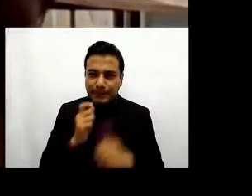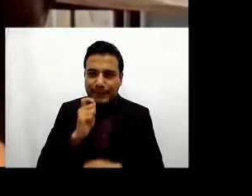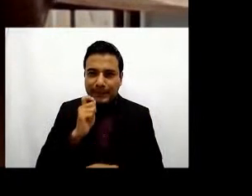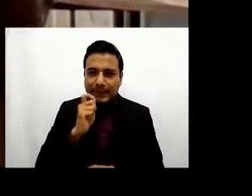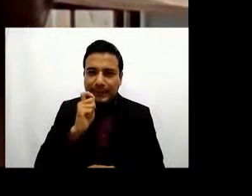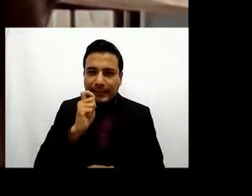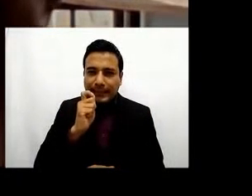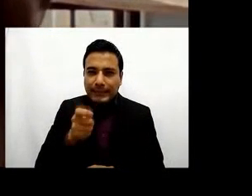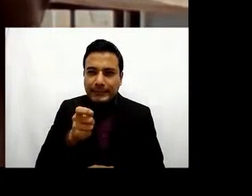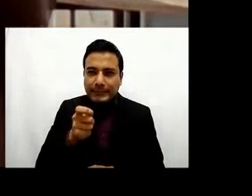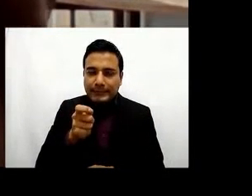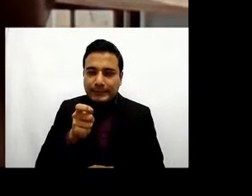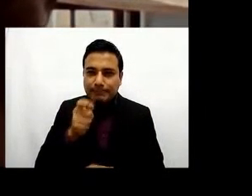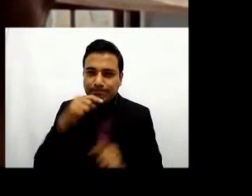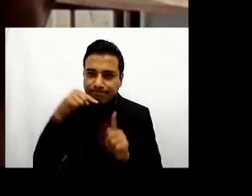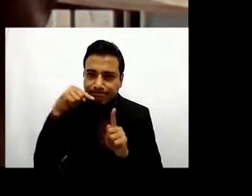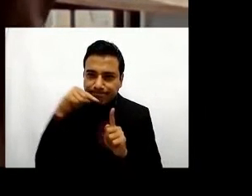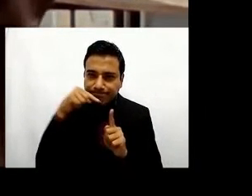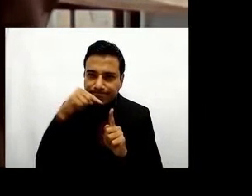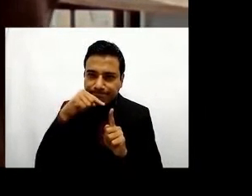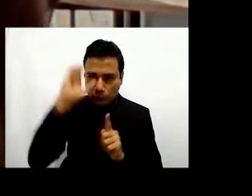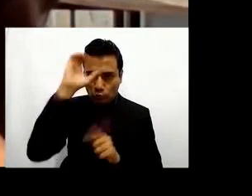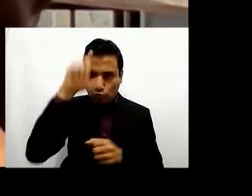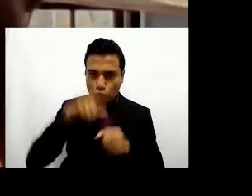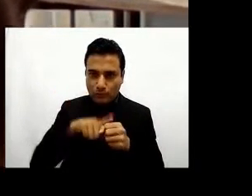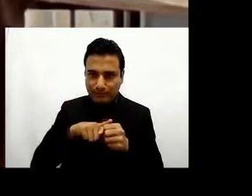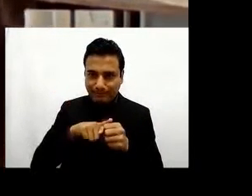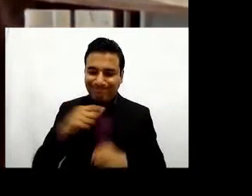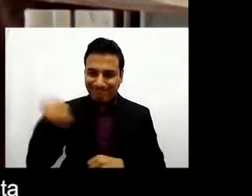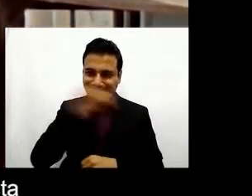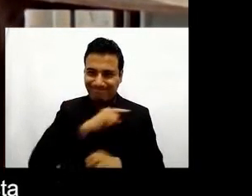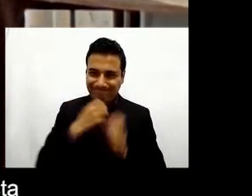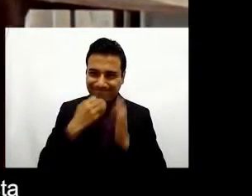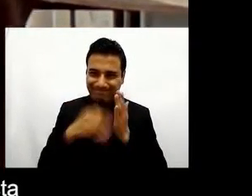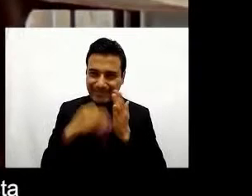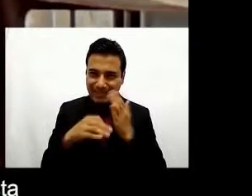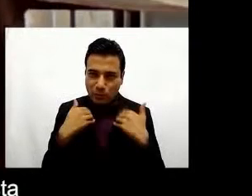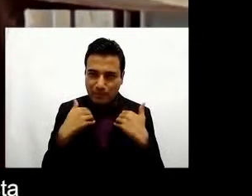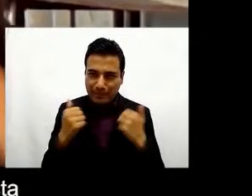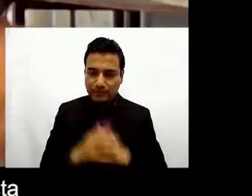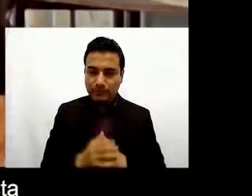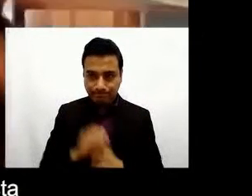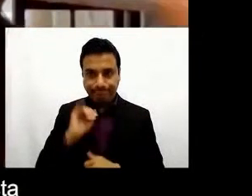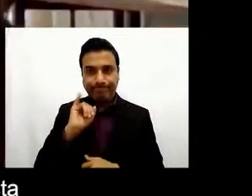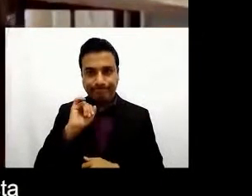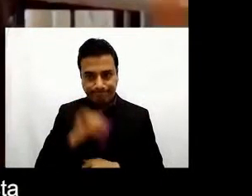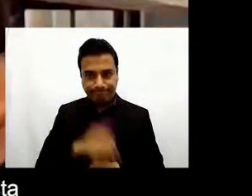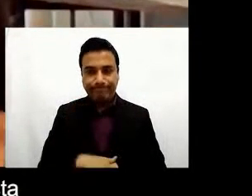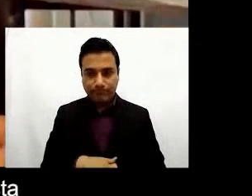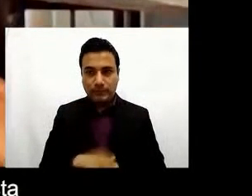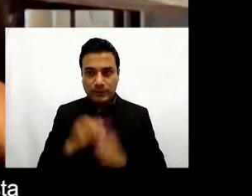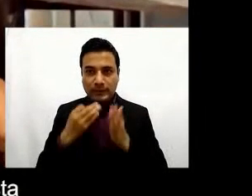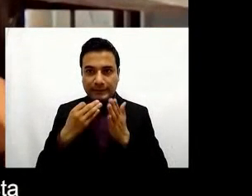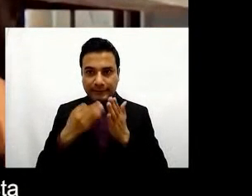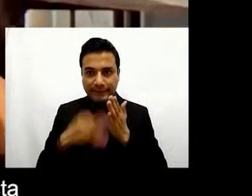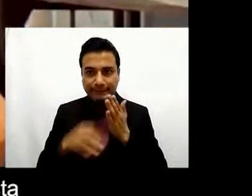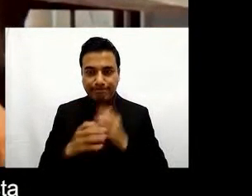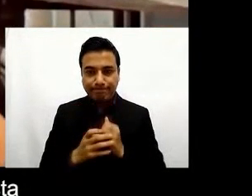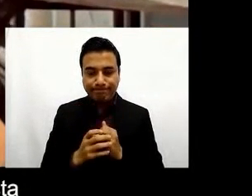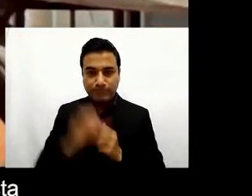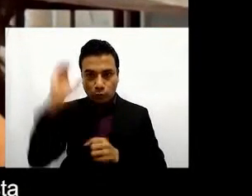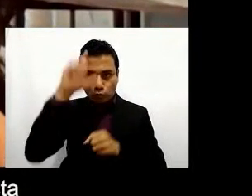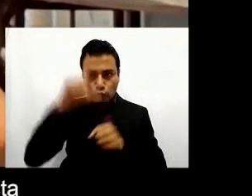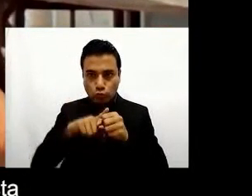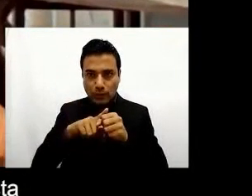que consideramos como cultura. Sin duda alguna habría que abrir ese